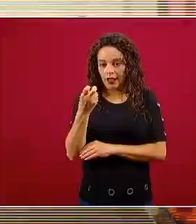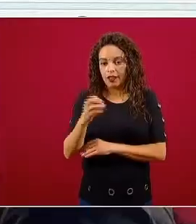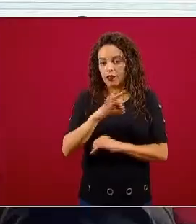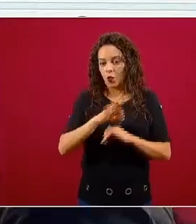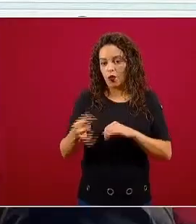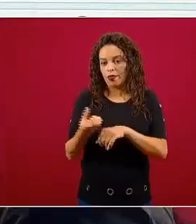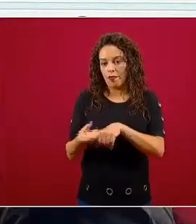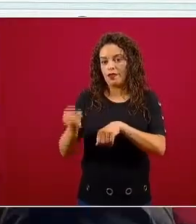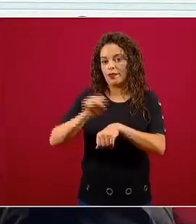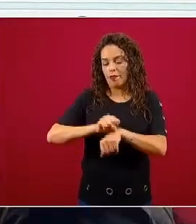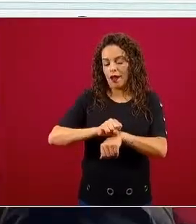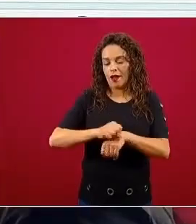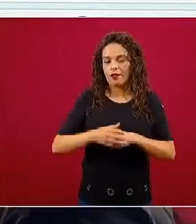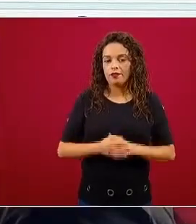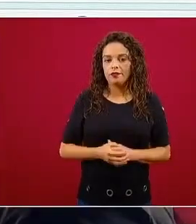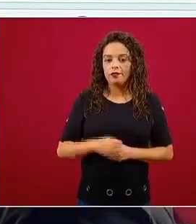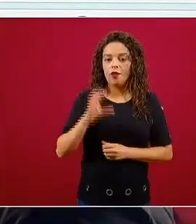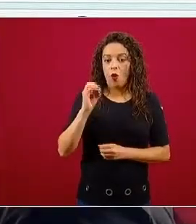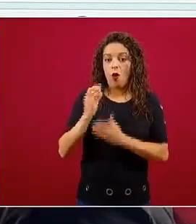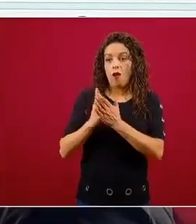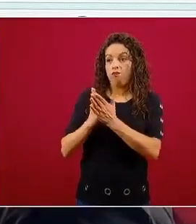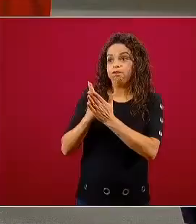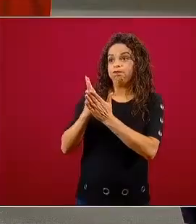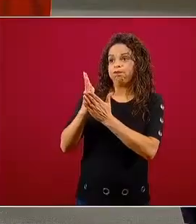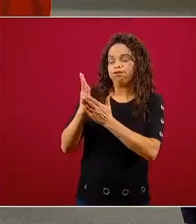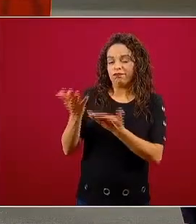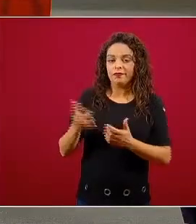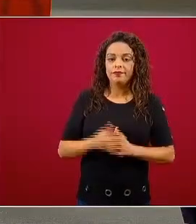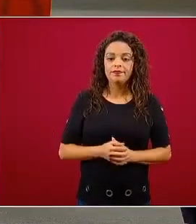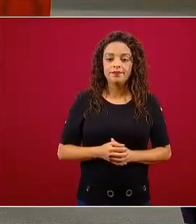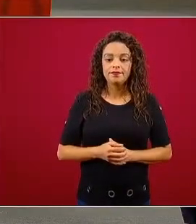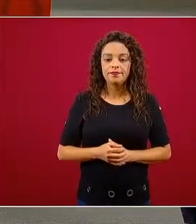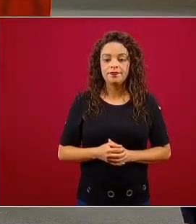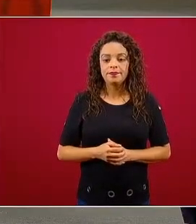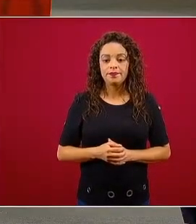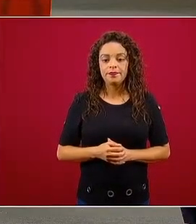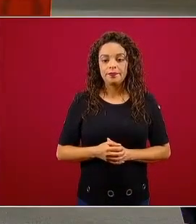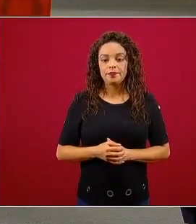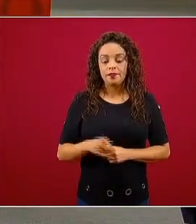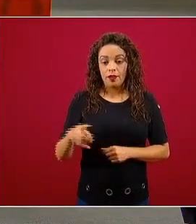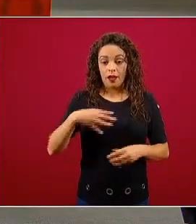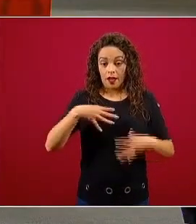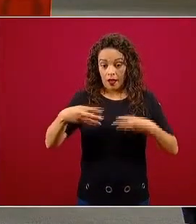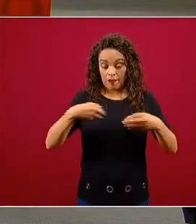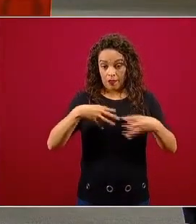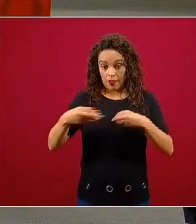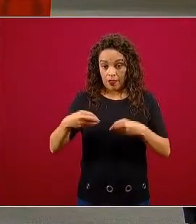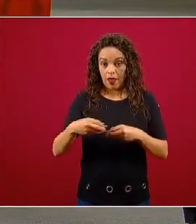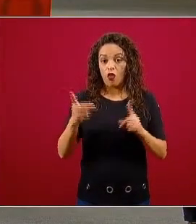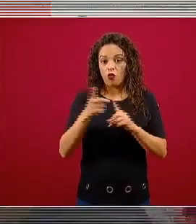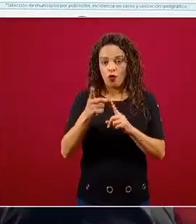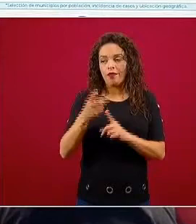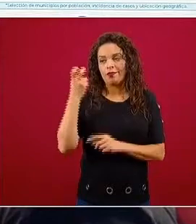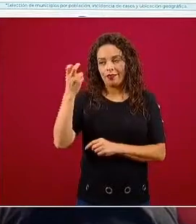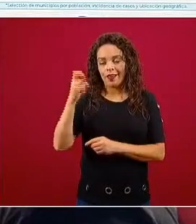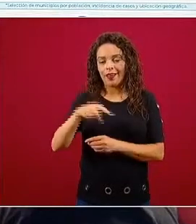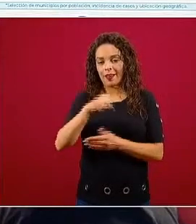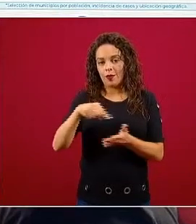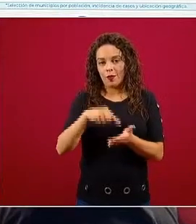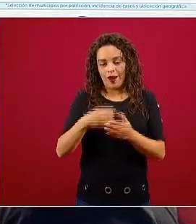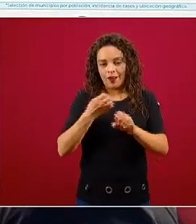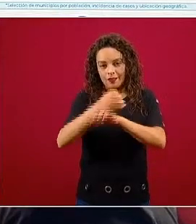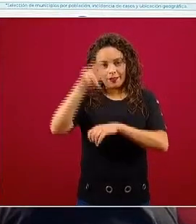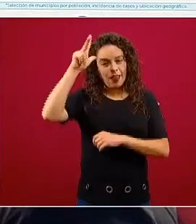semanas. Veamos los municipios que han contribuido a la epidemia en el estado de Hidalgo. Prácticamente